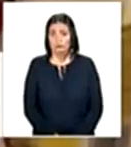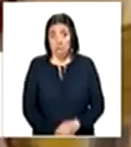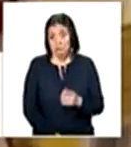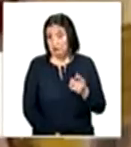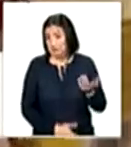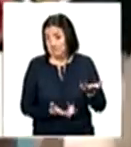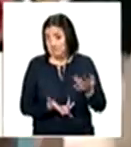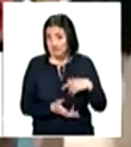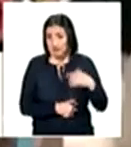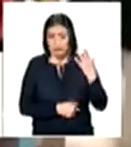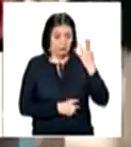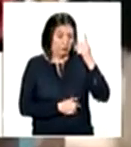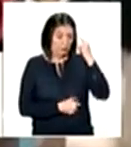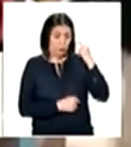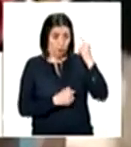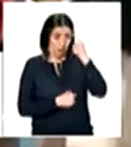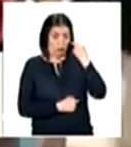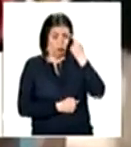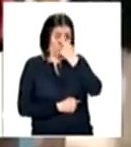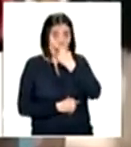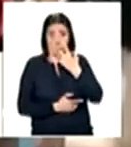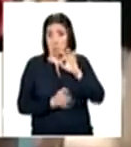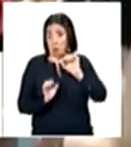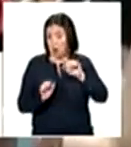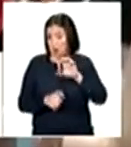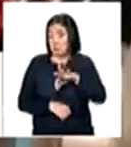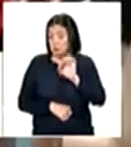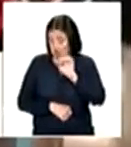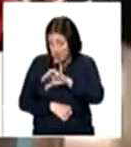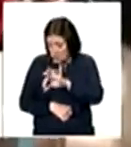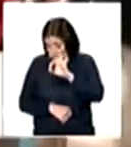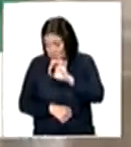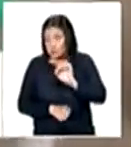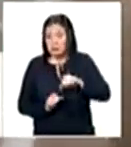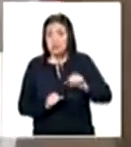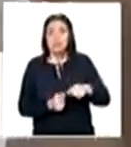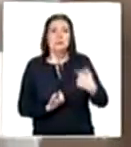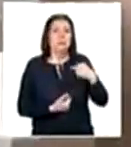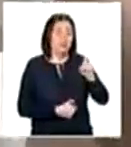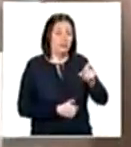Se trata de embellecer sus ojos, ella encuentra lo necesario para hacerlo.